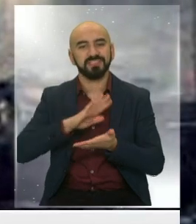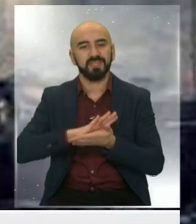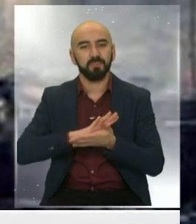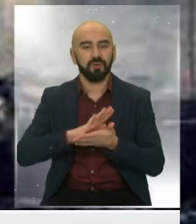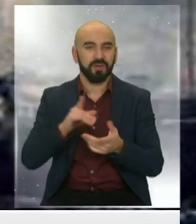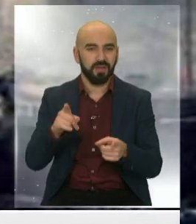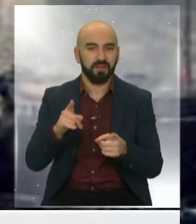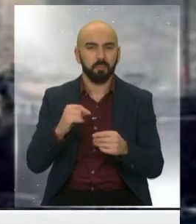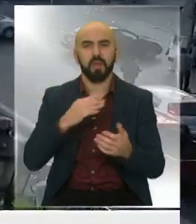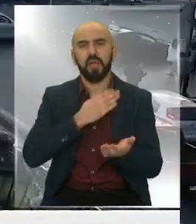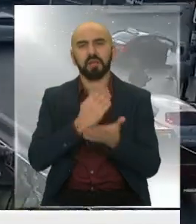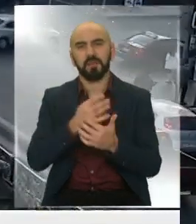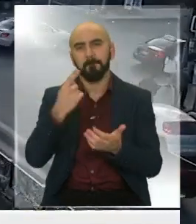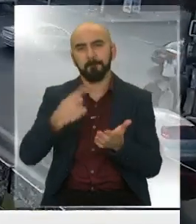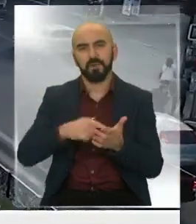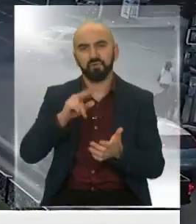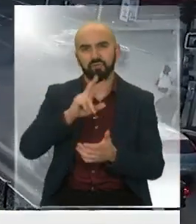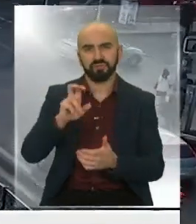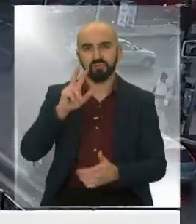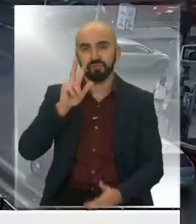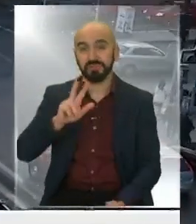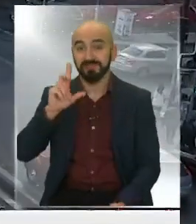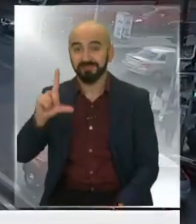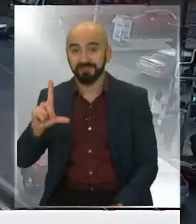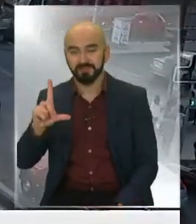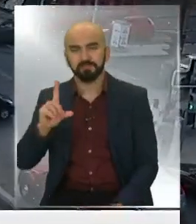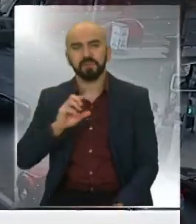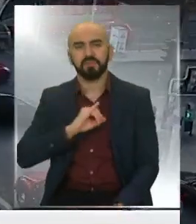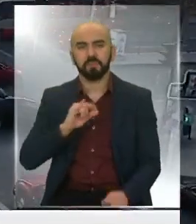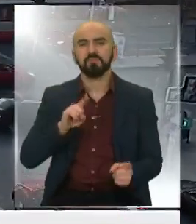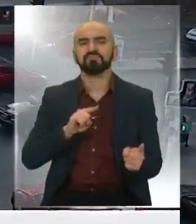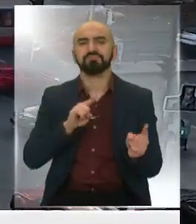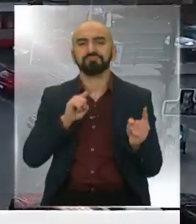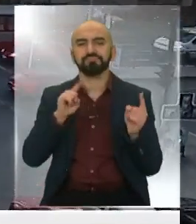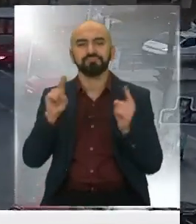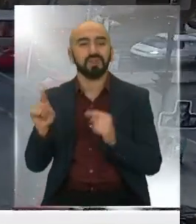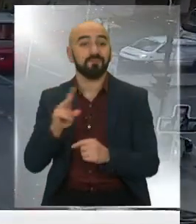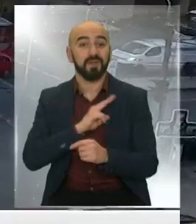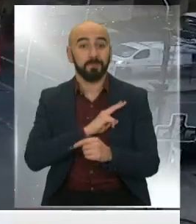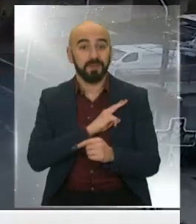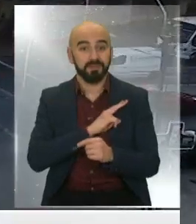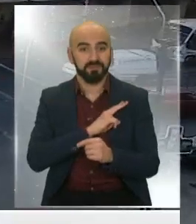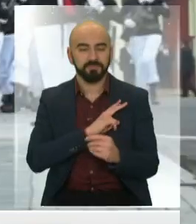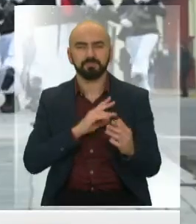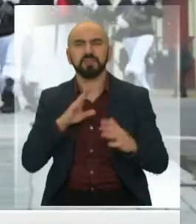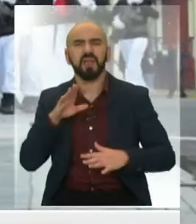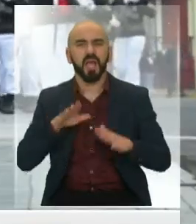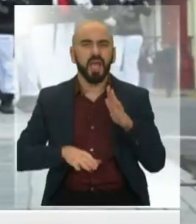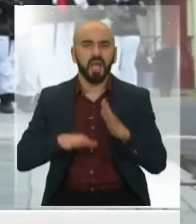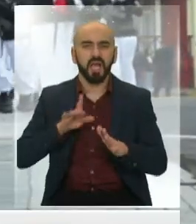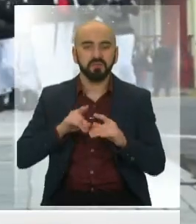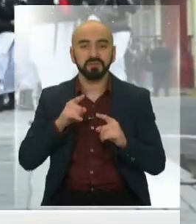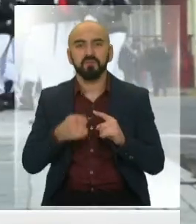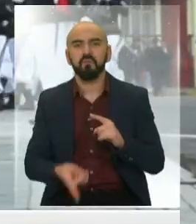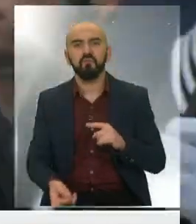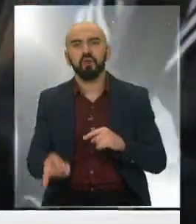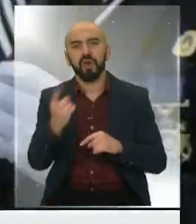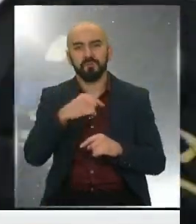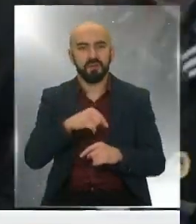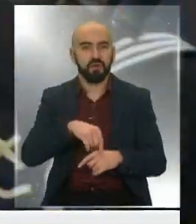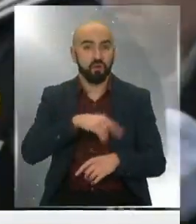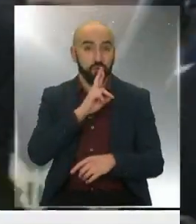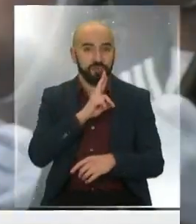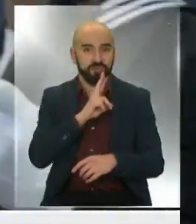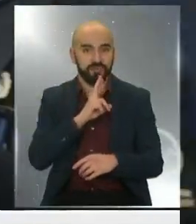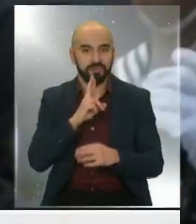hasta 1887, luego se trasladó a Valparaíso y solo en ocasiones ha vuelto al norte de Chile. La